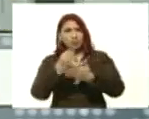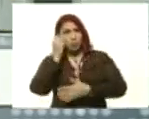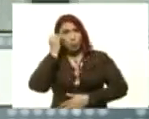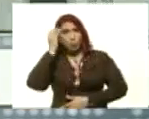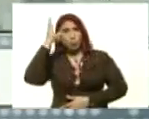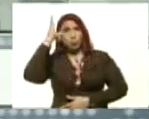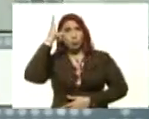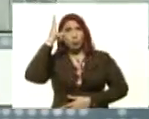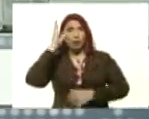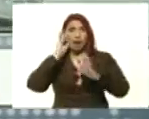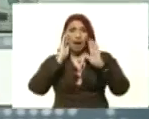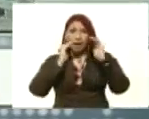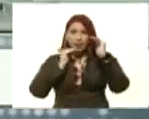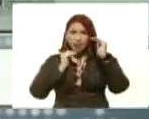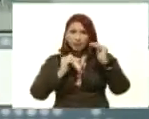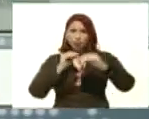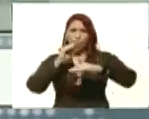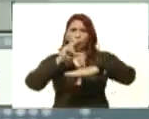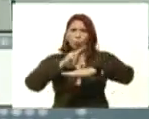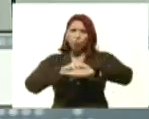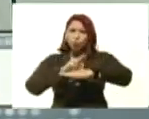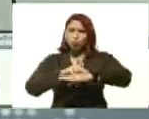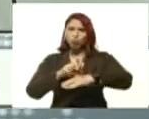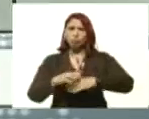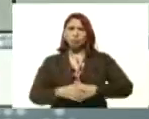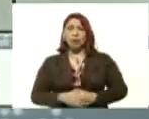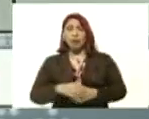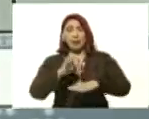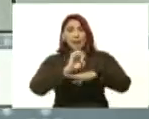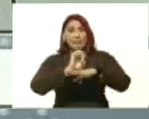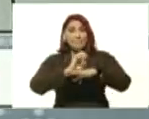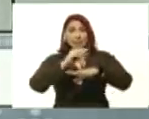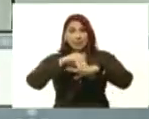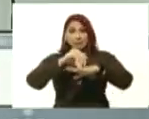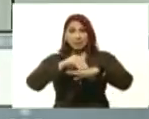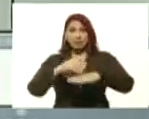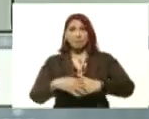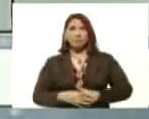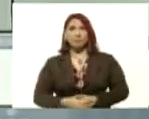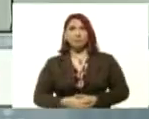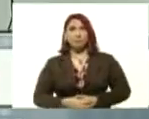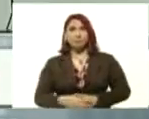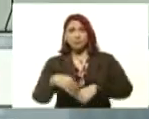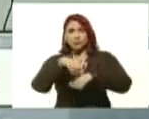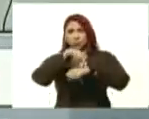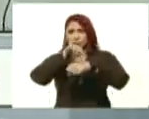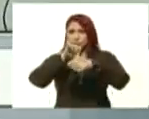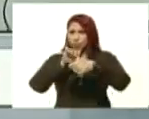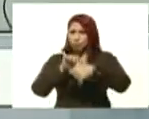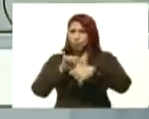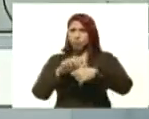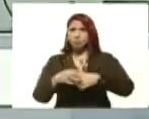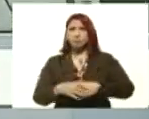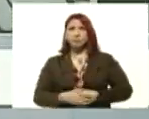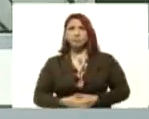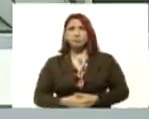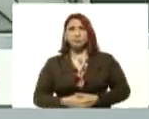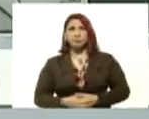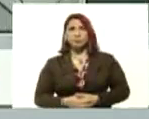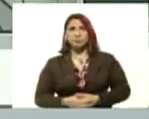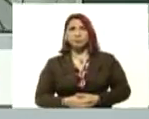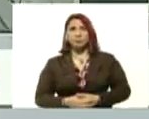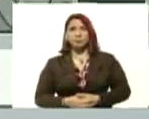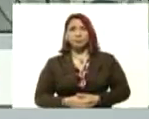capacidad de atención en consultas, emergencias, intervenciones quirúrgicas, pacientes